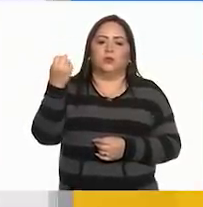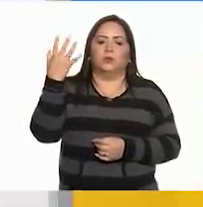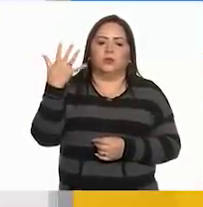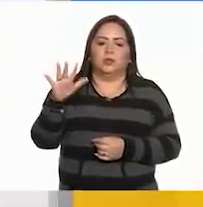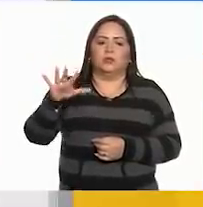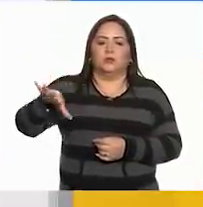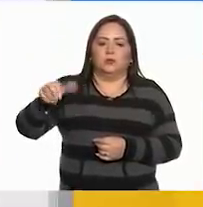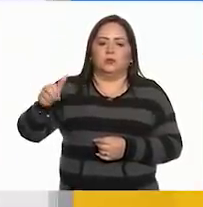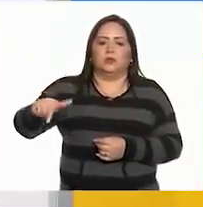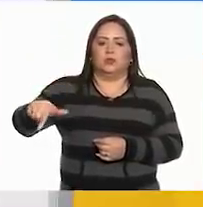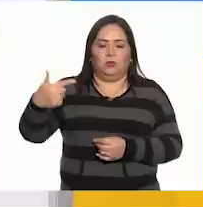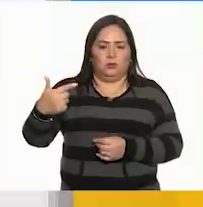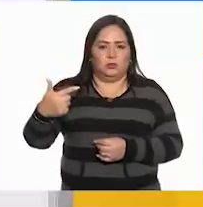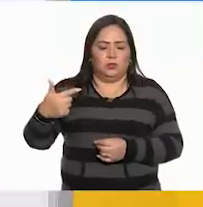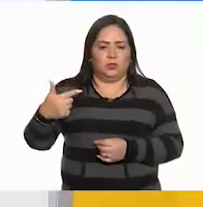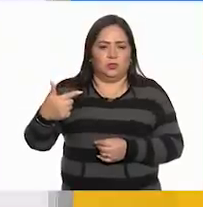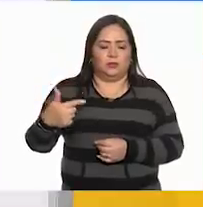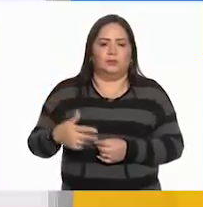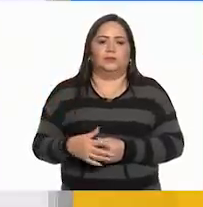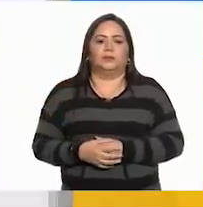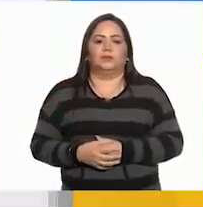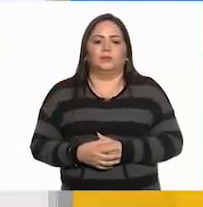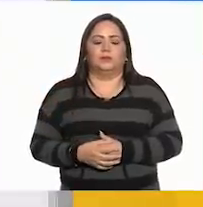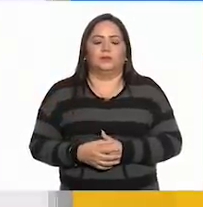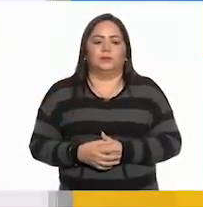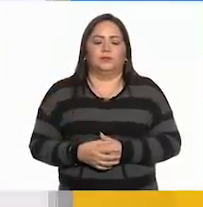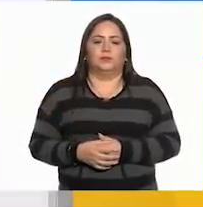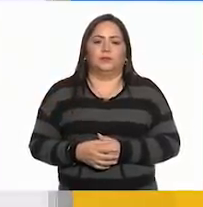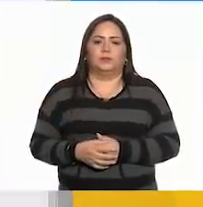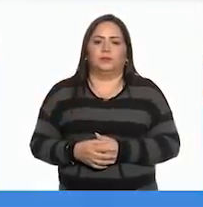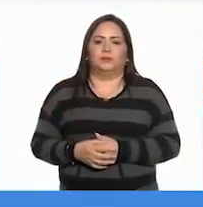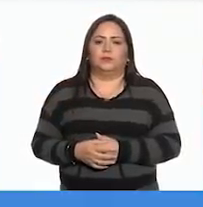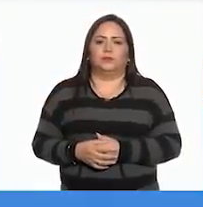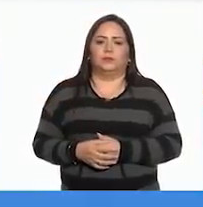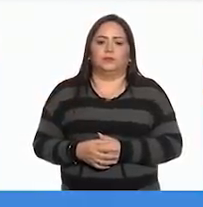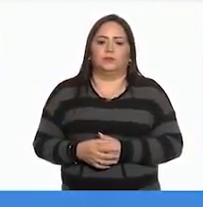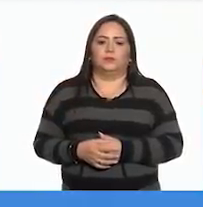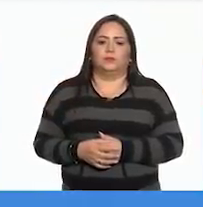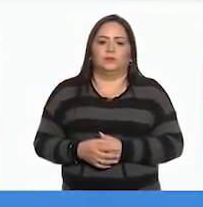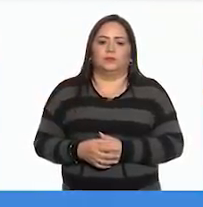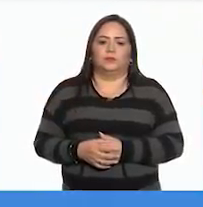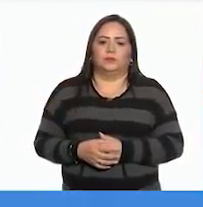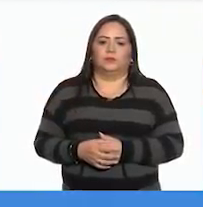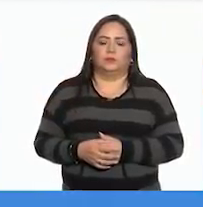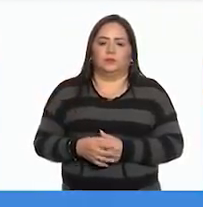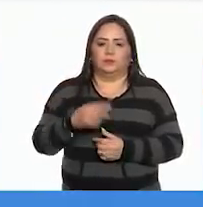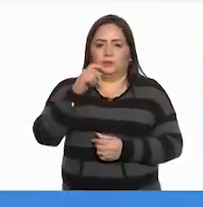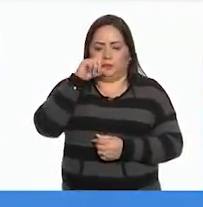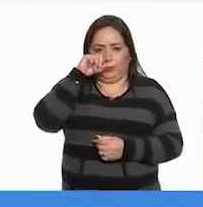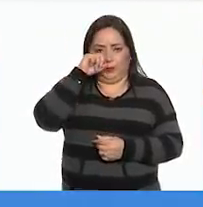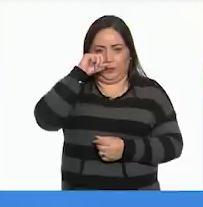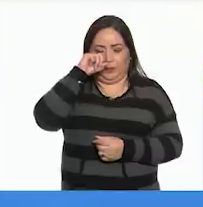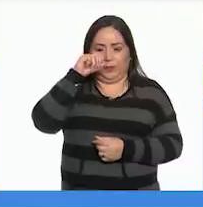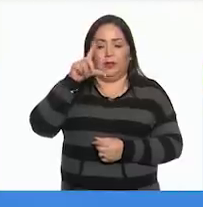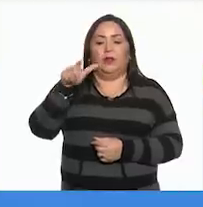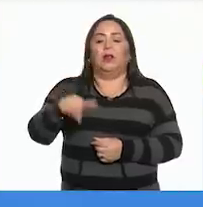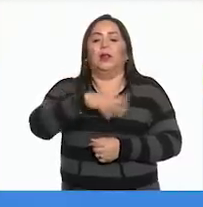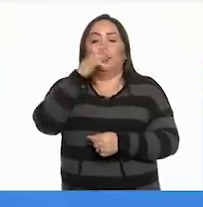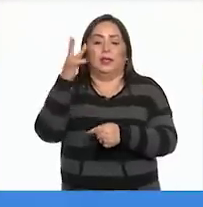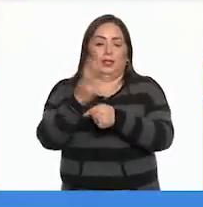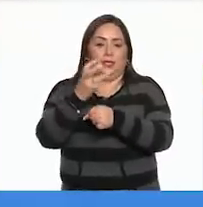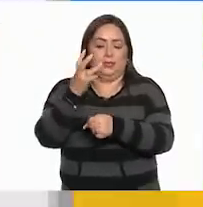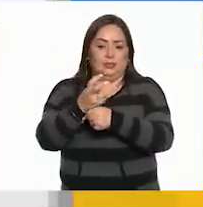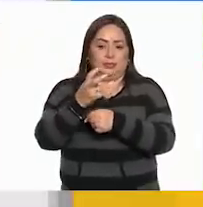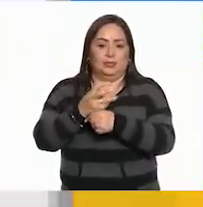8, 9, 10, 11, 12. Muy bien, lo escribimos también en el pizarrón, 12 cuadros verdes. Verdes, en la segunda figura. La